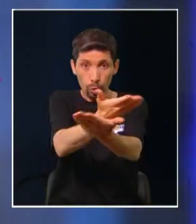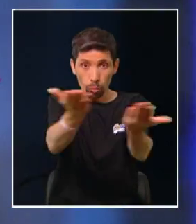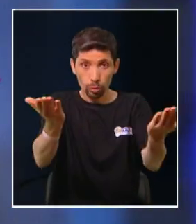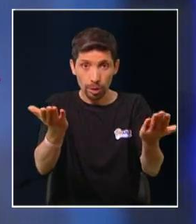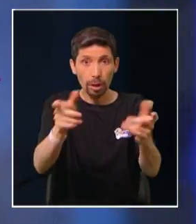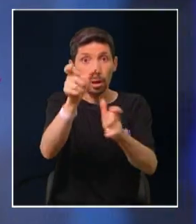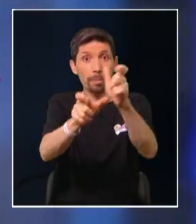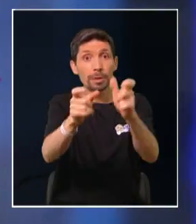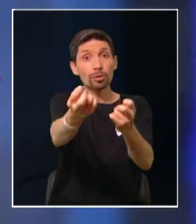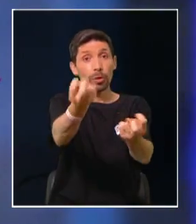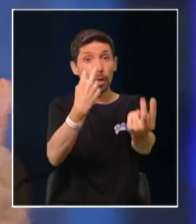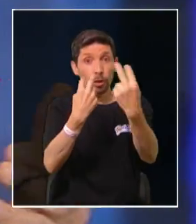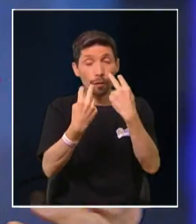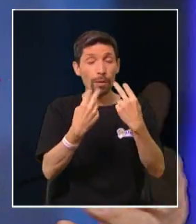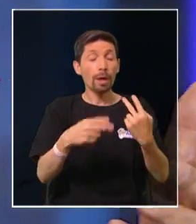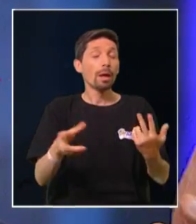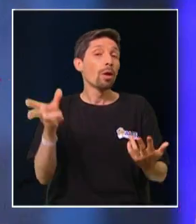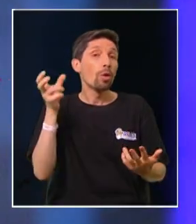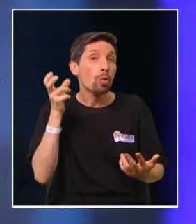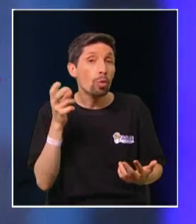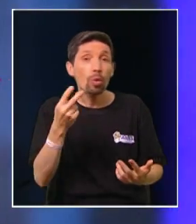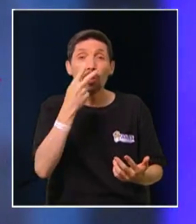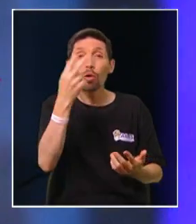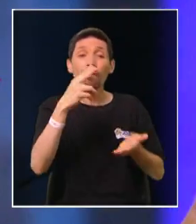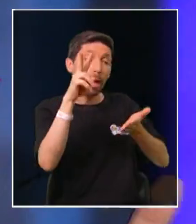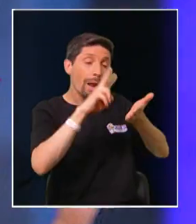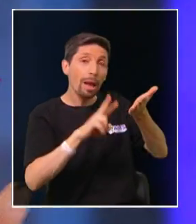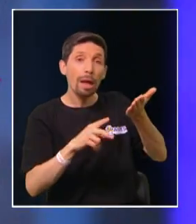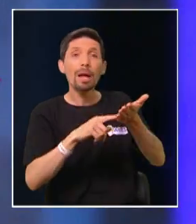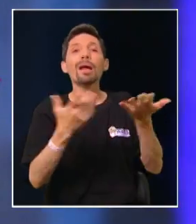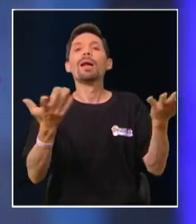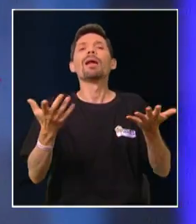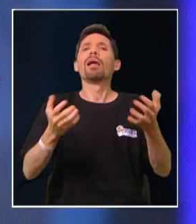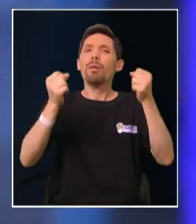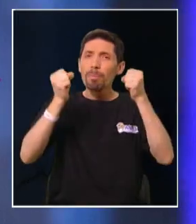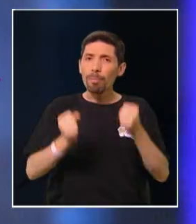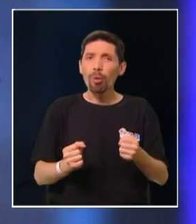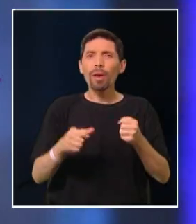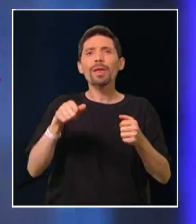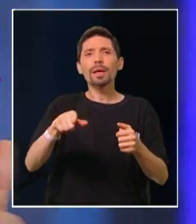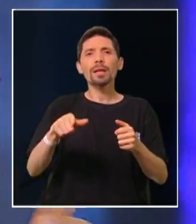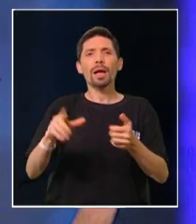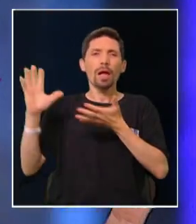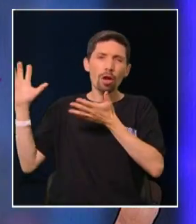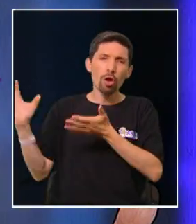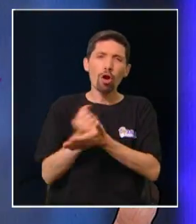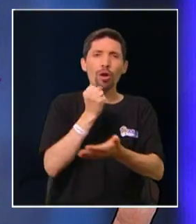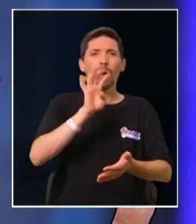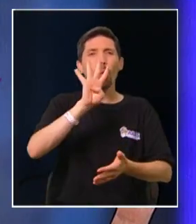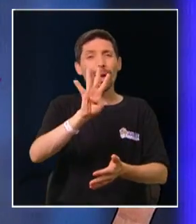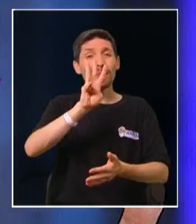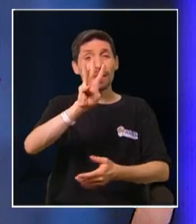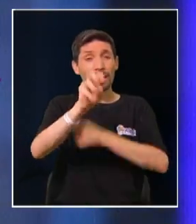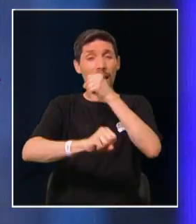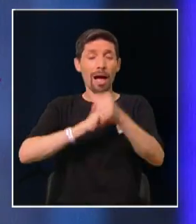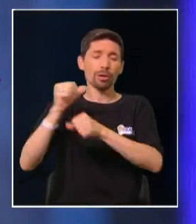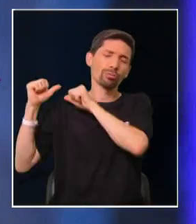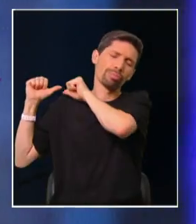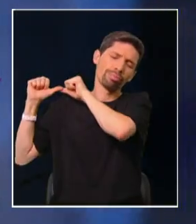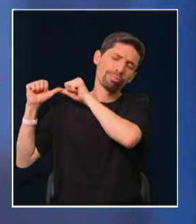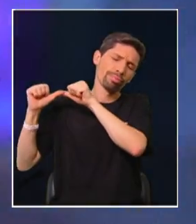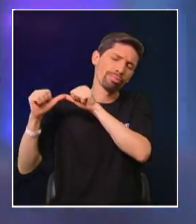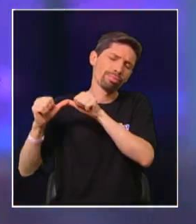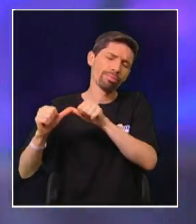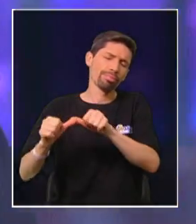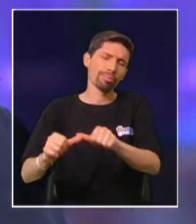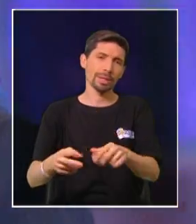que nos están viendo, los que nos están escuchando, los que nos están leyendo, que han hecho posible estos 43 años de Teletón. Sobre